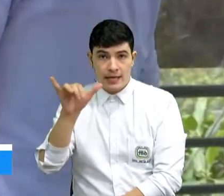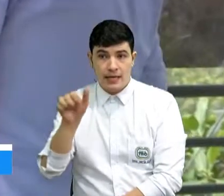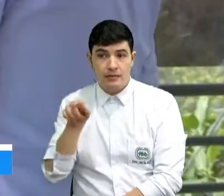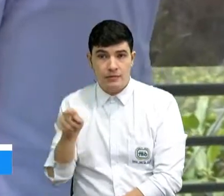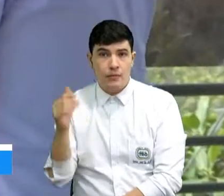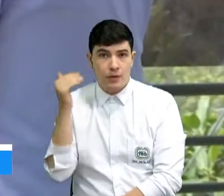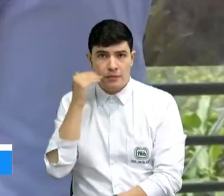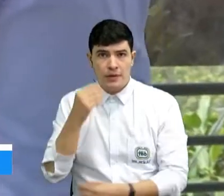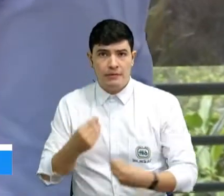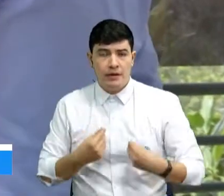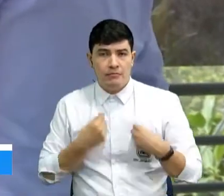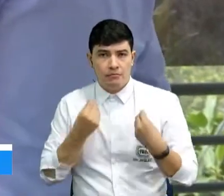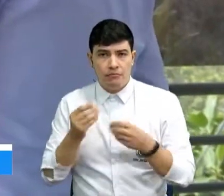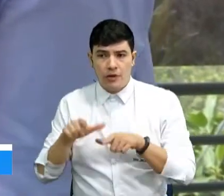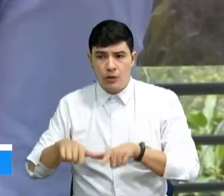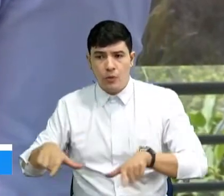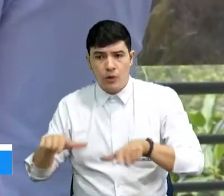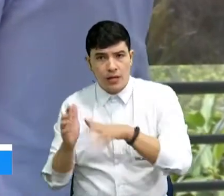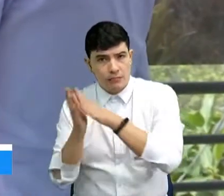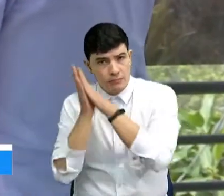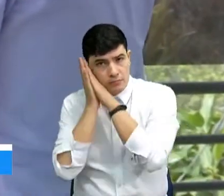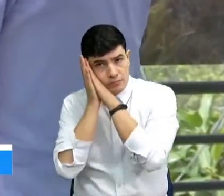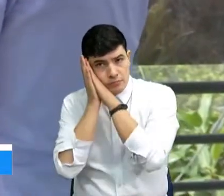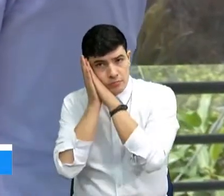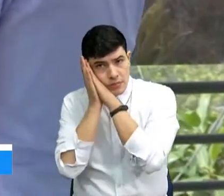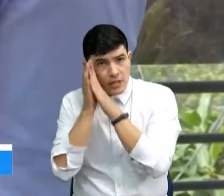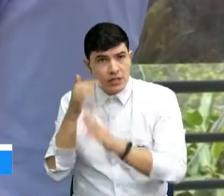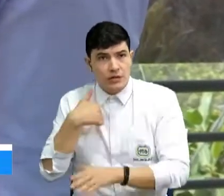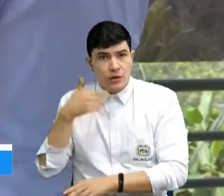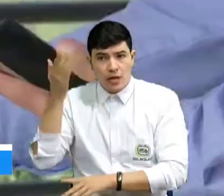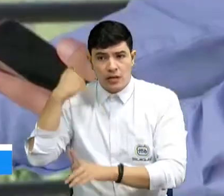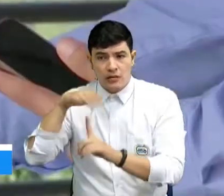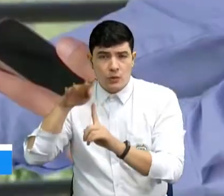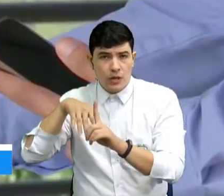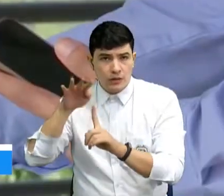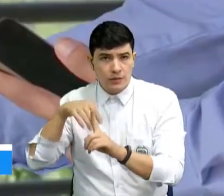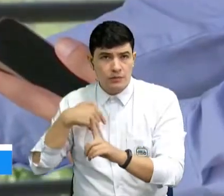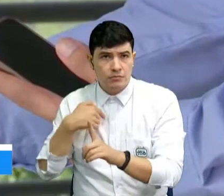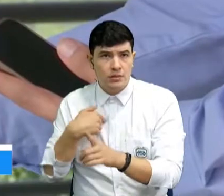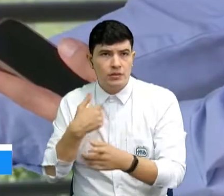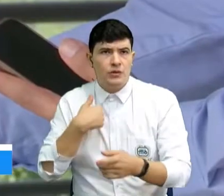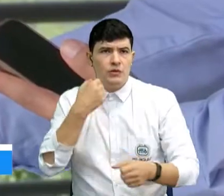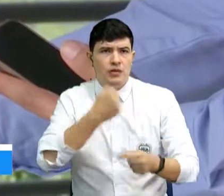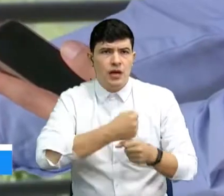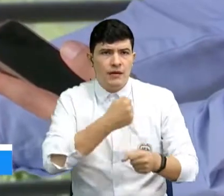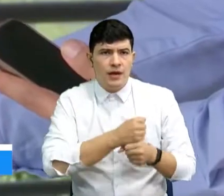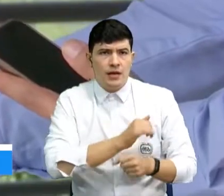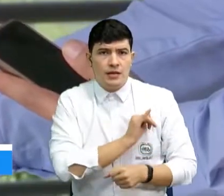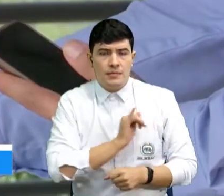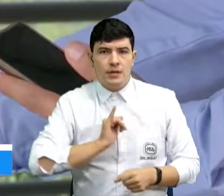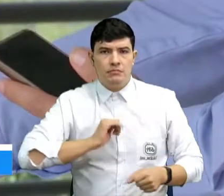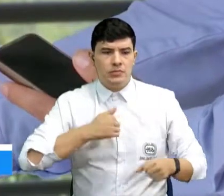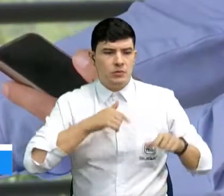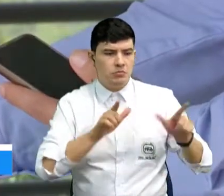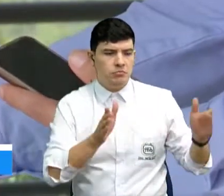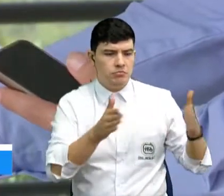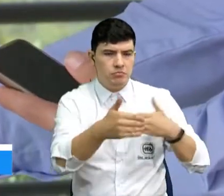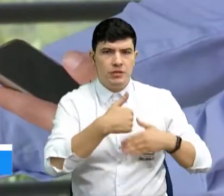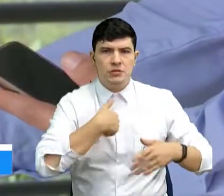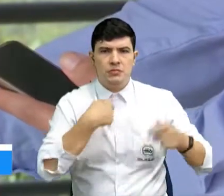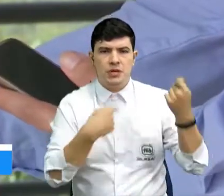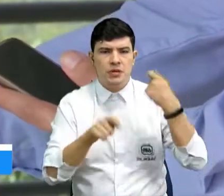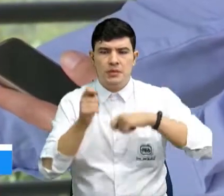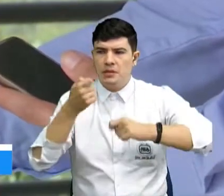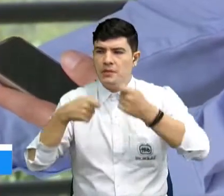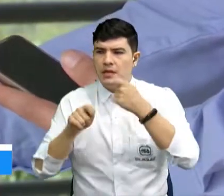la cual ya debe 4 meses de arriendo. Yo trabajaba independiente, tenía una chacita con la cual me buscaba la vida, pero